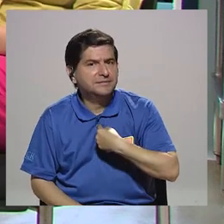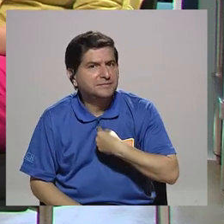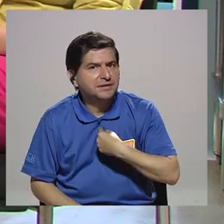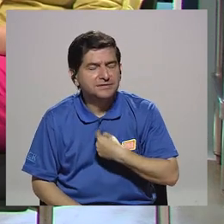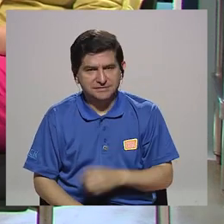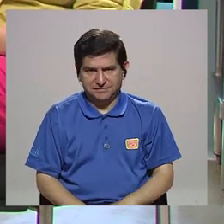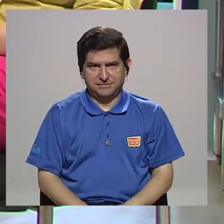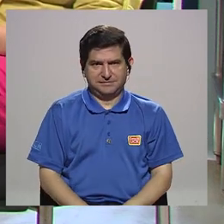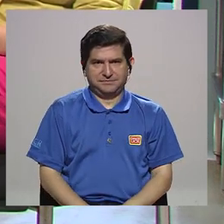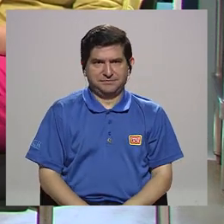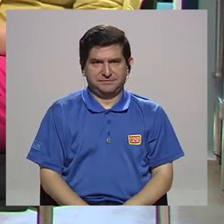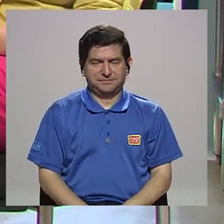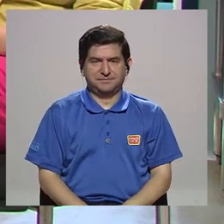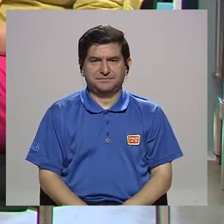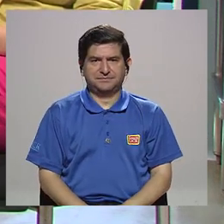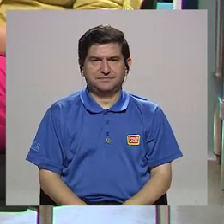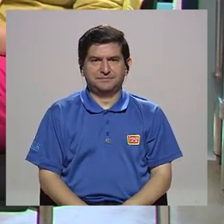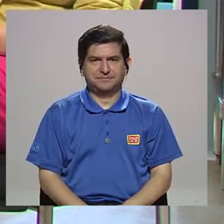me dice